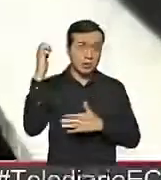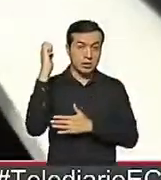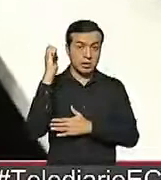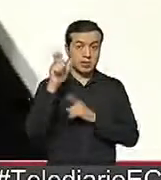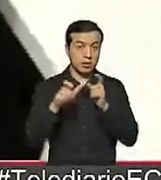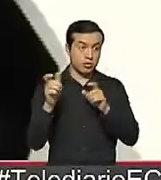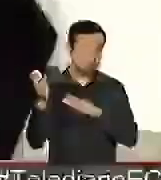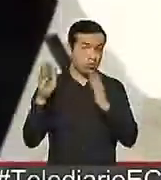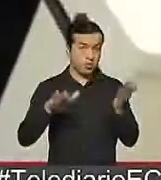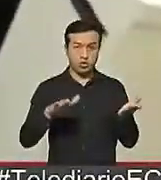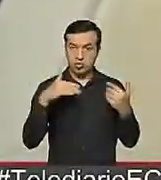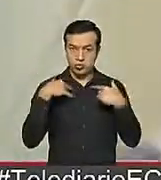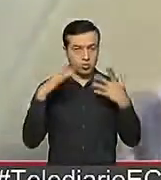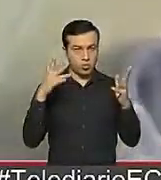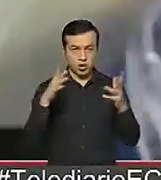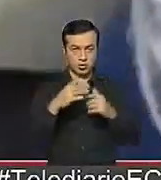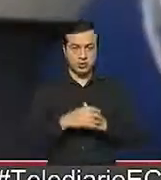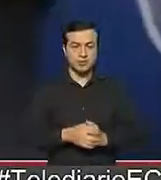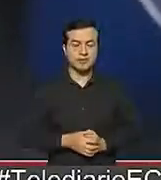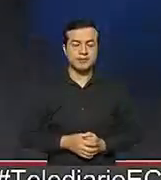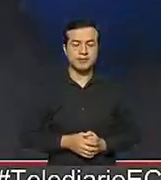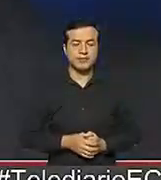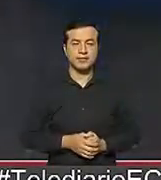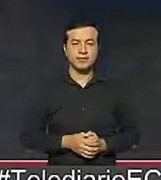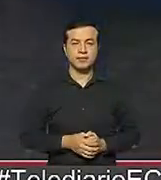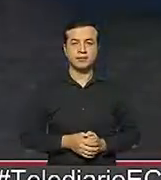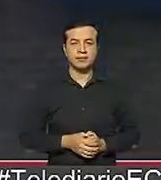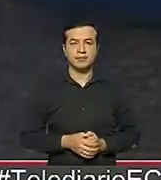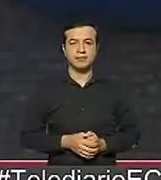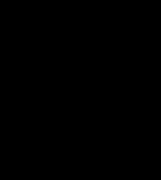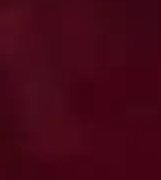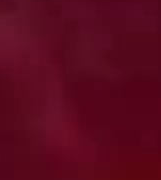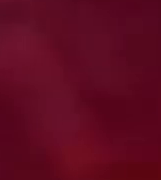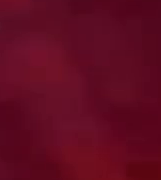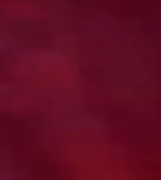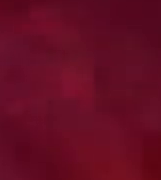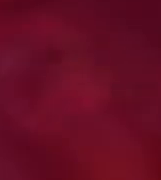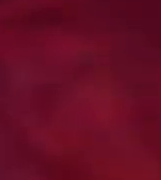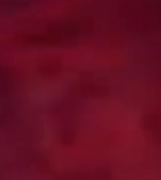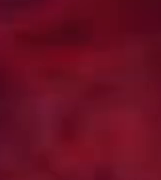no hay reportes de víctimas mortales. Fernanda Vera, Medios Públicos.